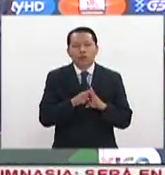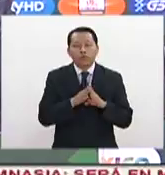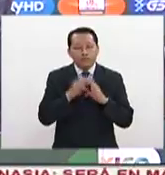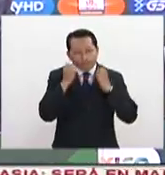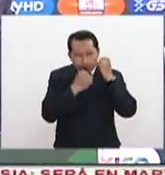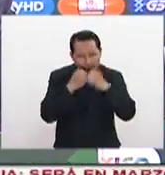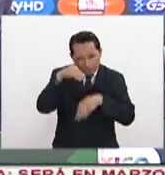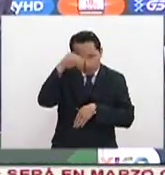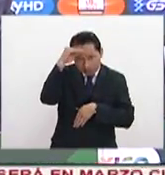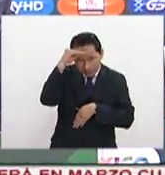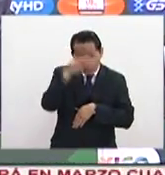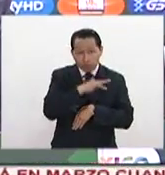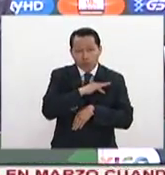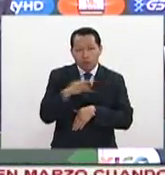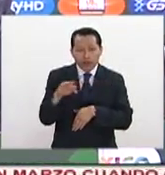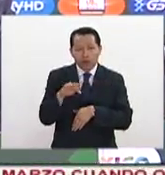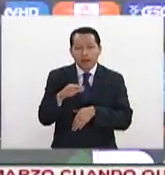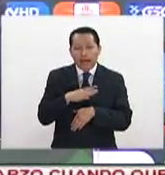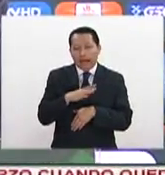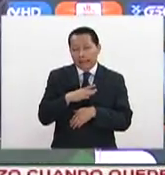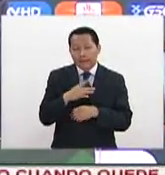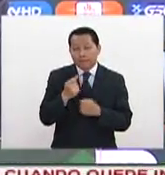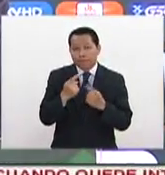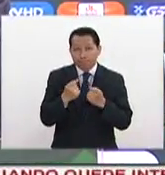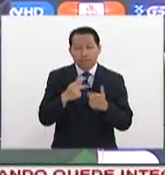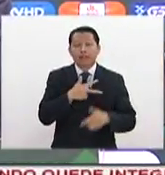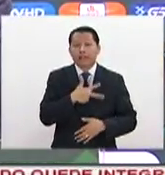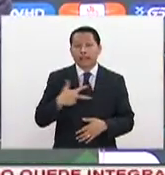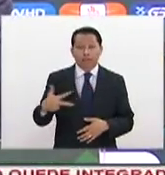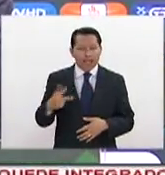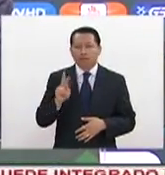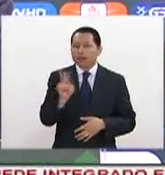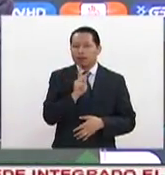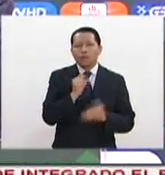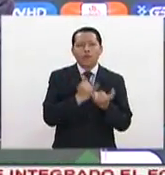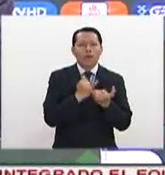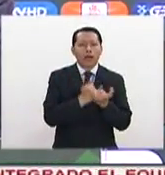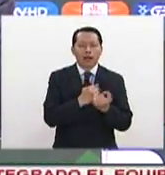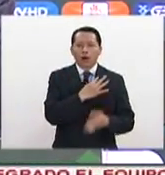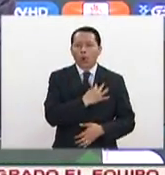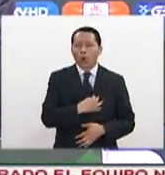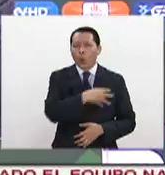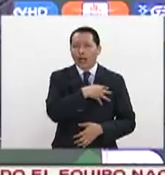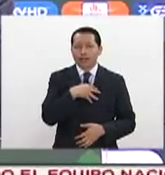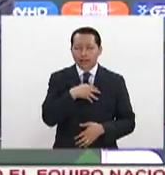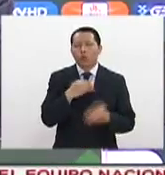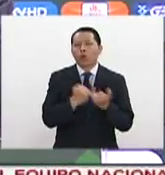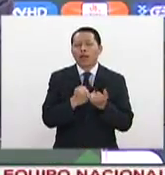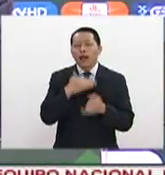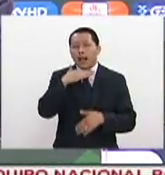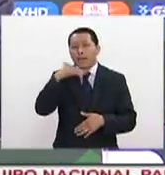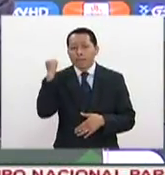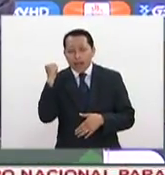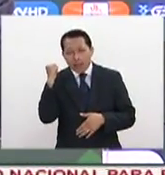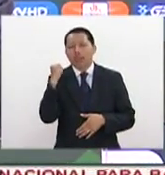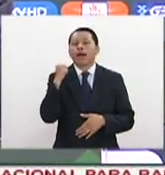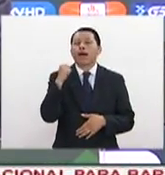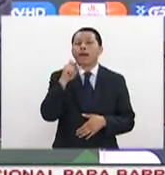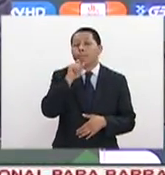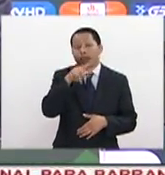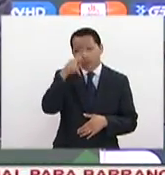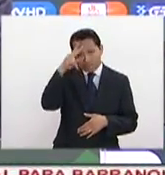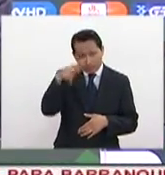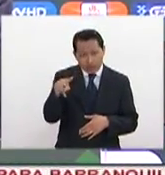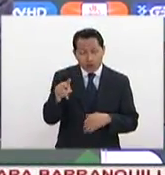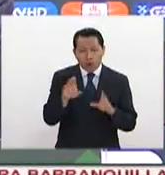analizamos pensando en los remates de partidos. Dinamarca muy parecido a Croacia, Alemania, al propio